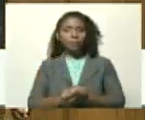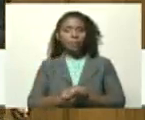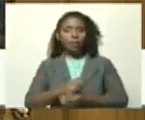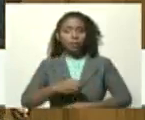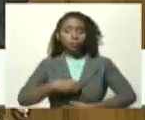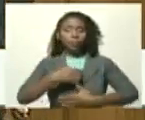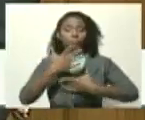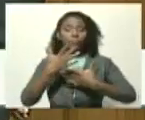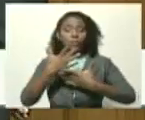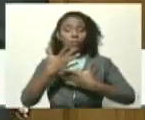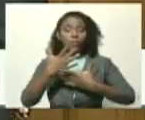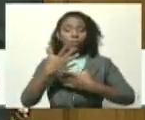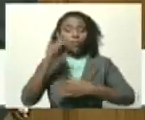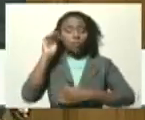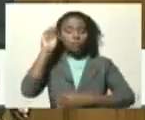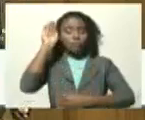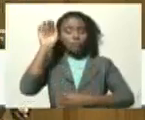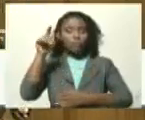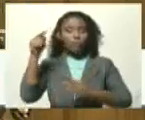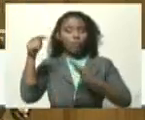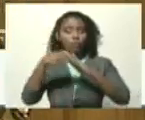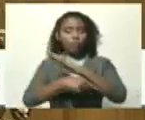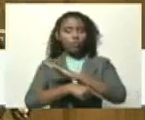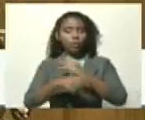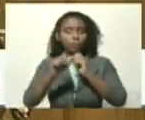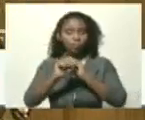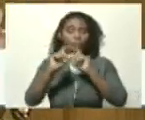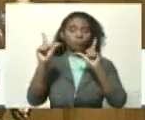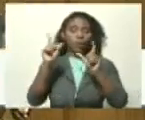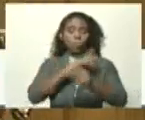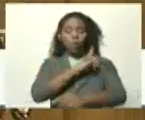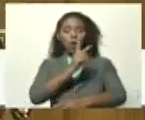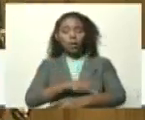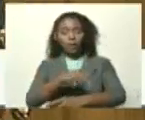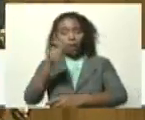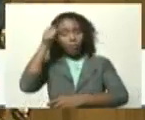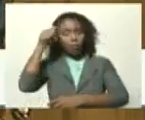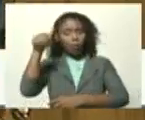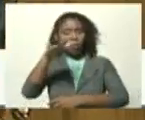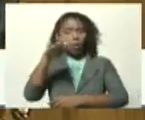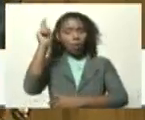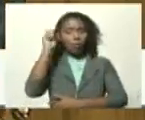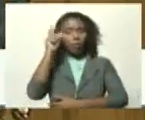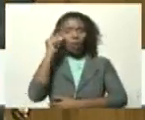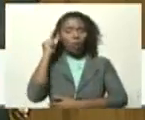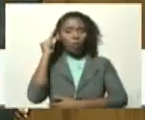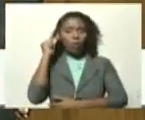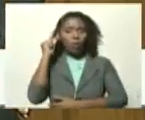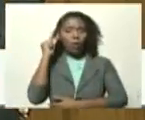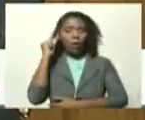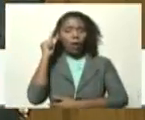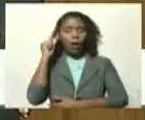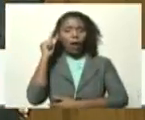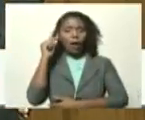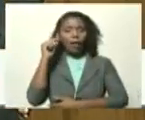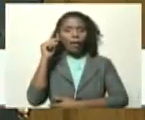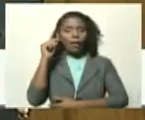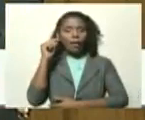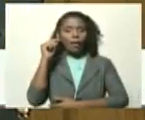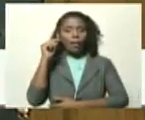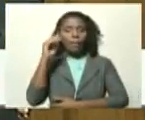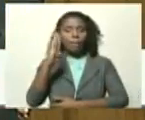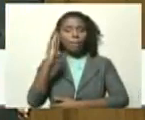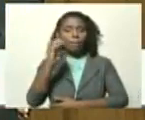expresaba y profusaba una profunda admiración por el poeta del pueblo, el diputado Andrés Eloy Blanco.